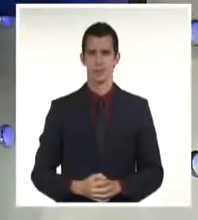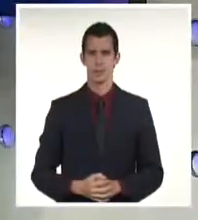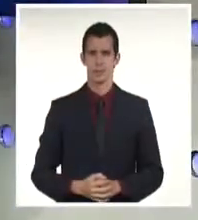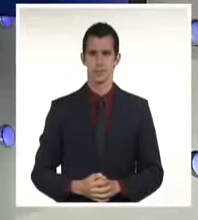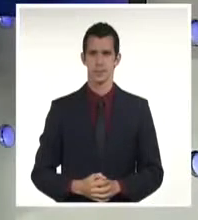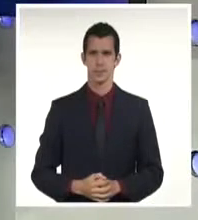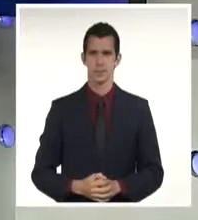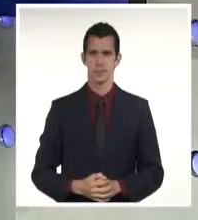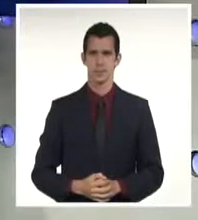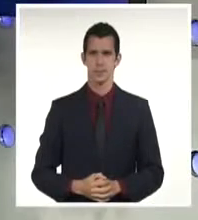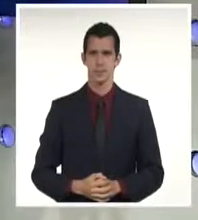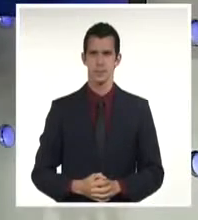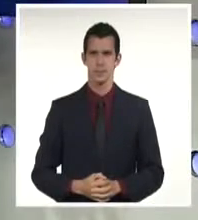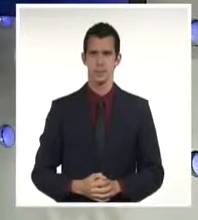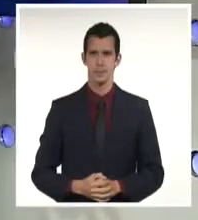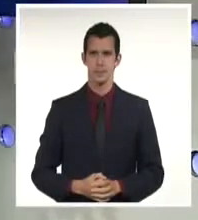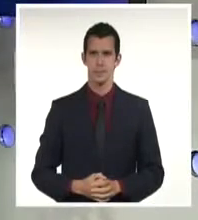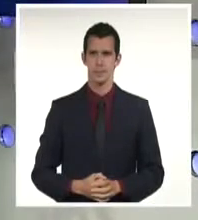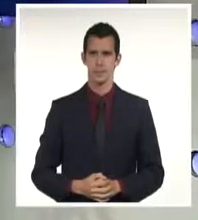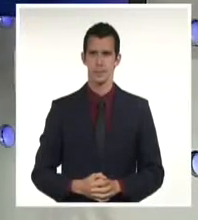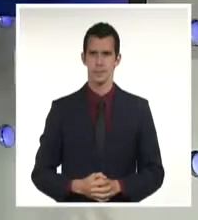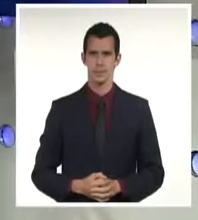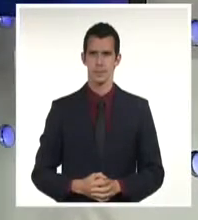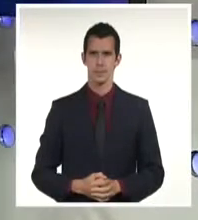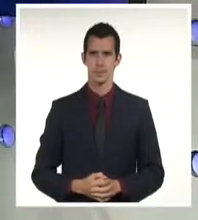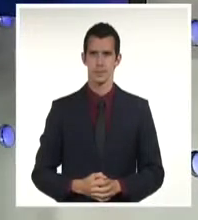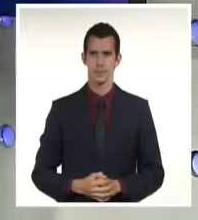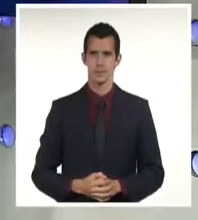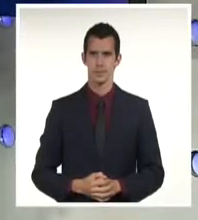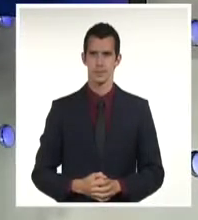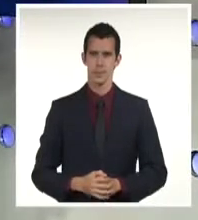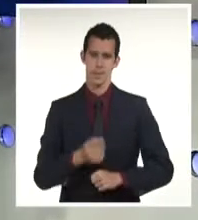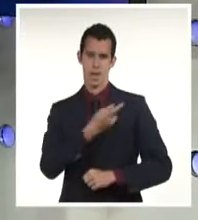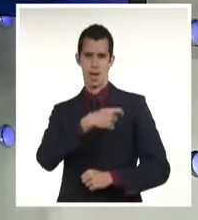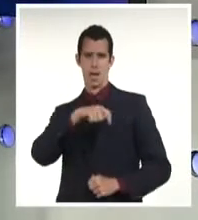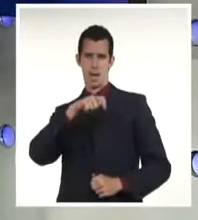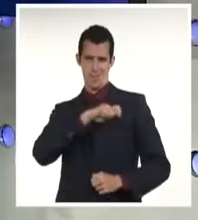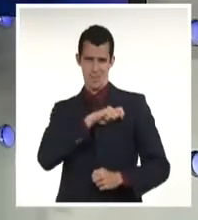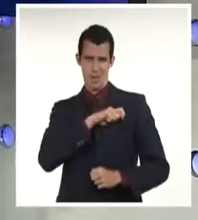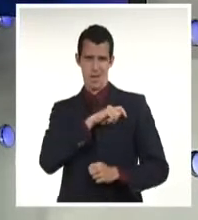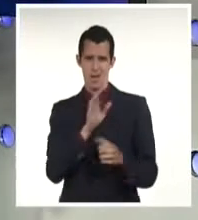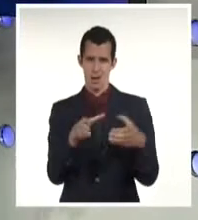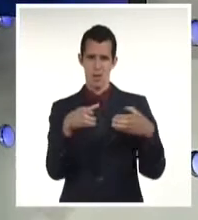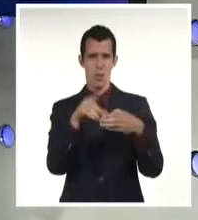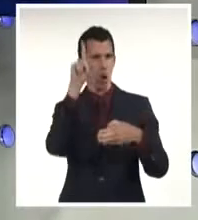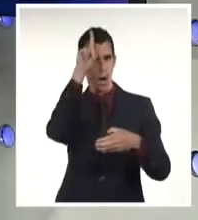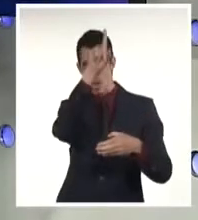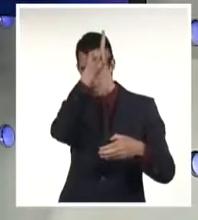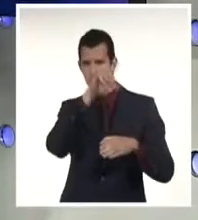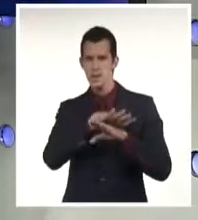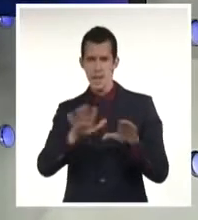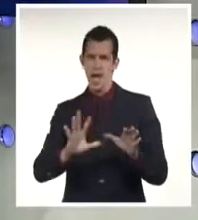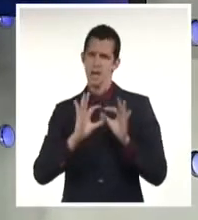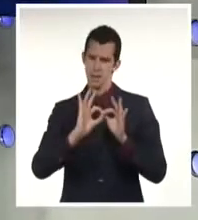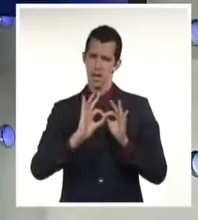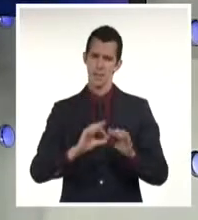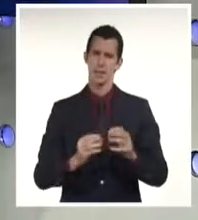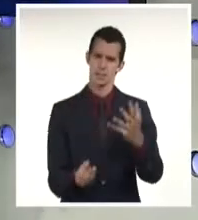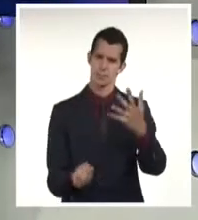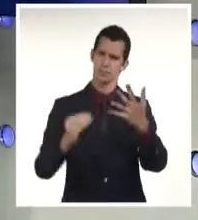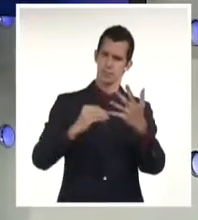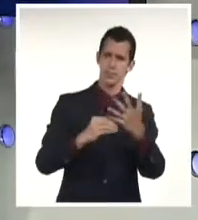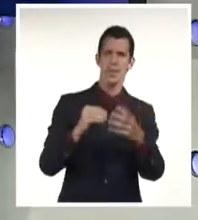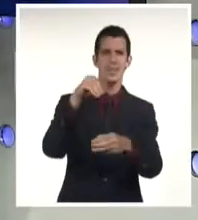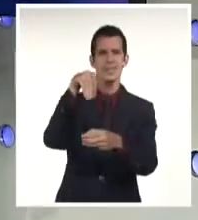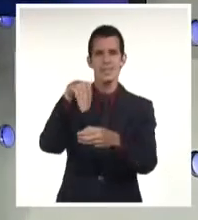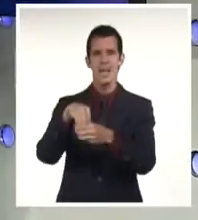Y el Real Madrid lo volvió a hacer. El equipo merengue remontó un marcador global adverso para clasificar a la final de la Liga de Campeones. 2 tantos de